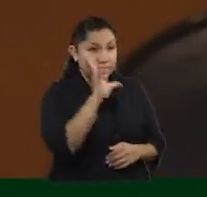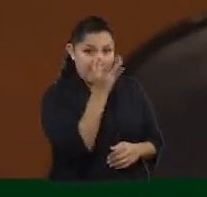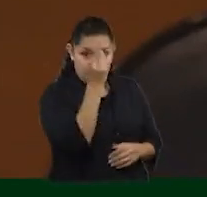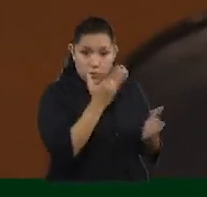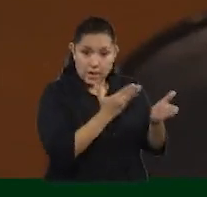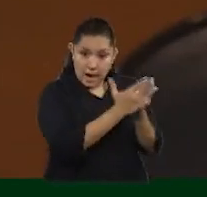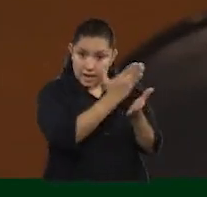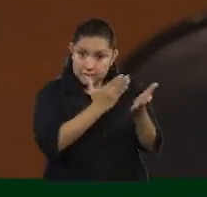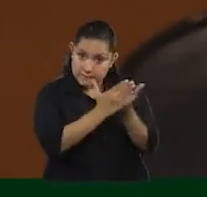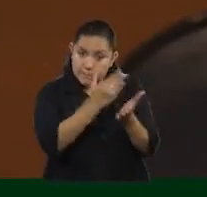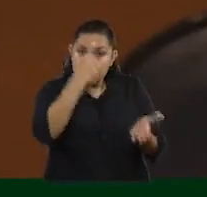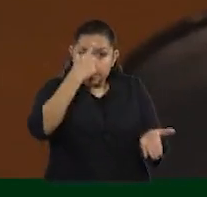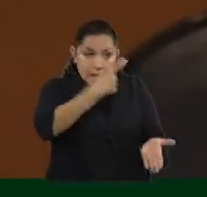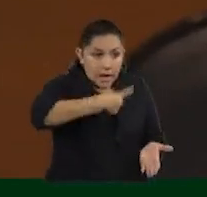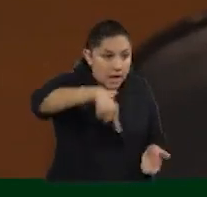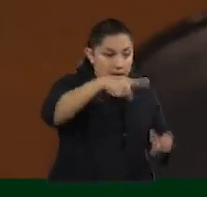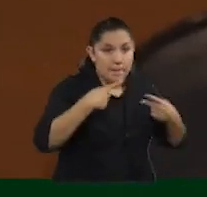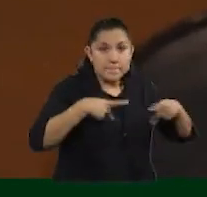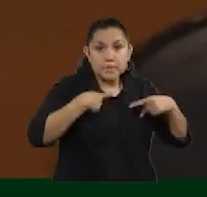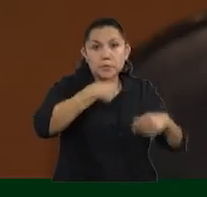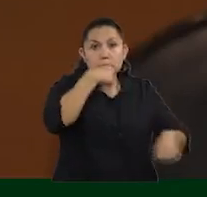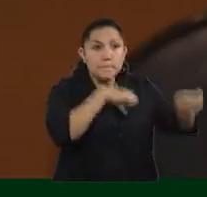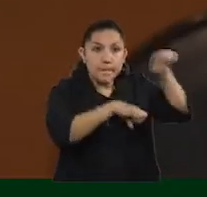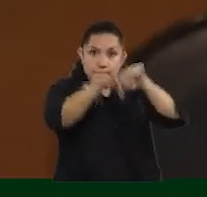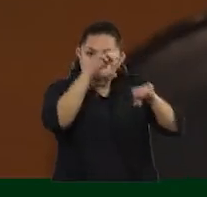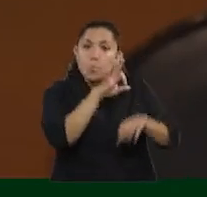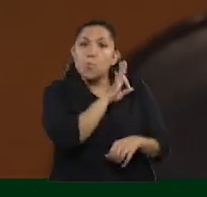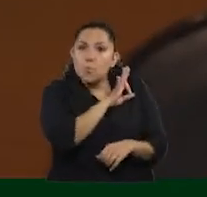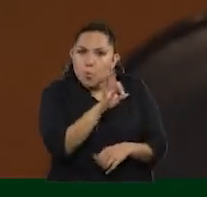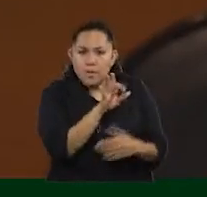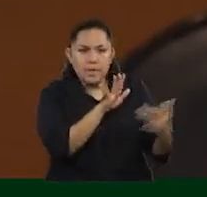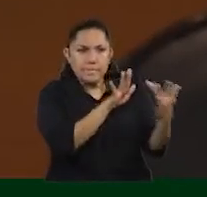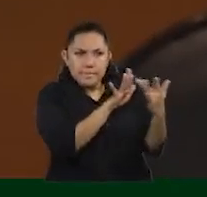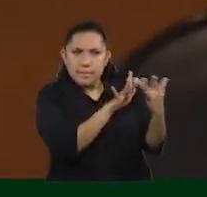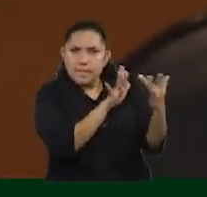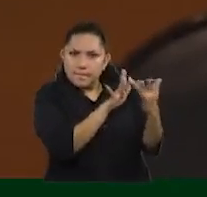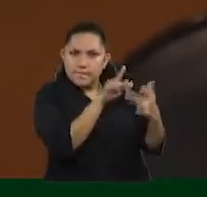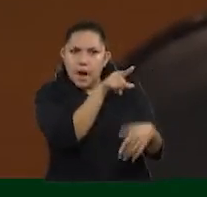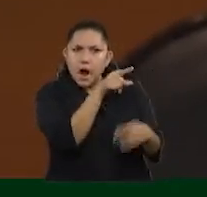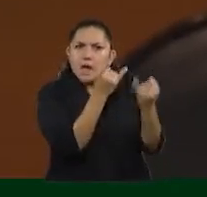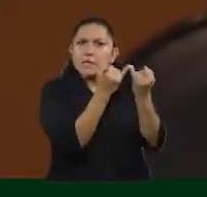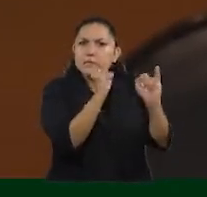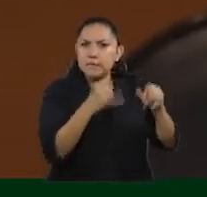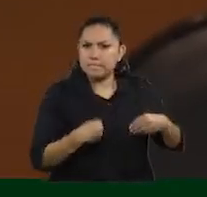adultas mayores mantenerse conectadas e independientes. Asimismo,